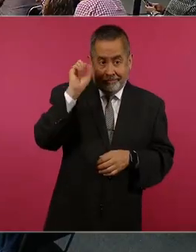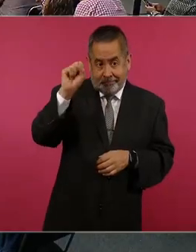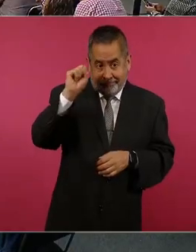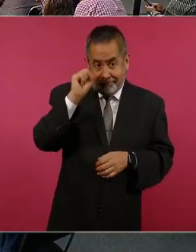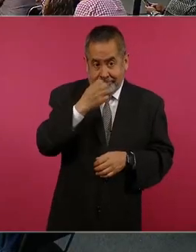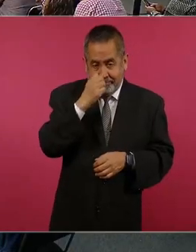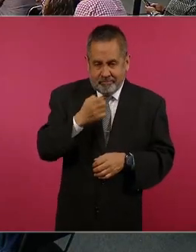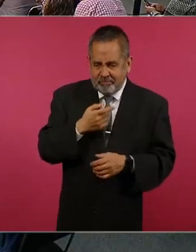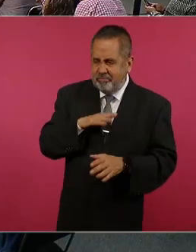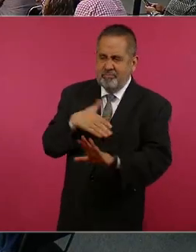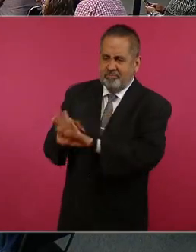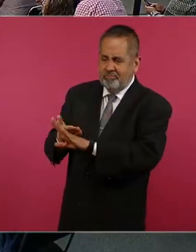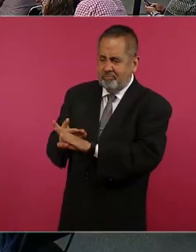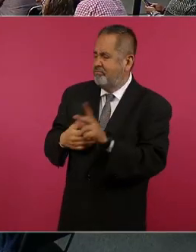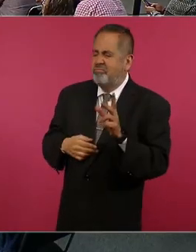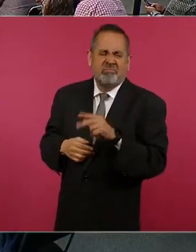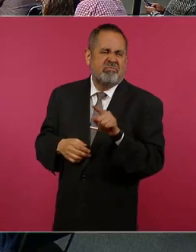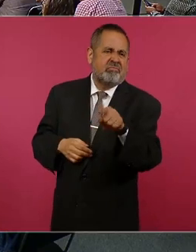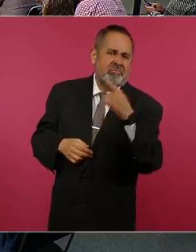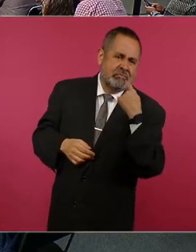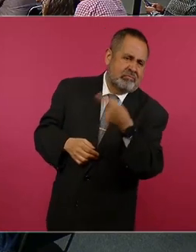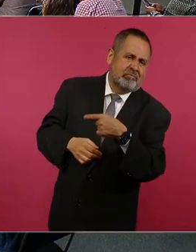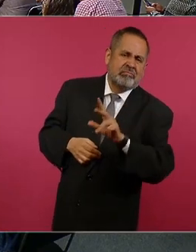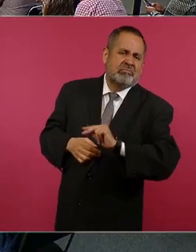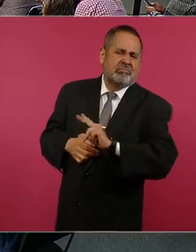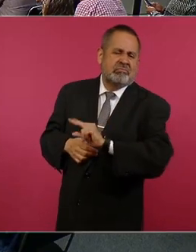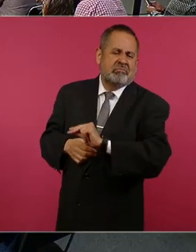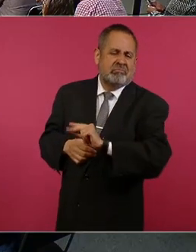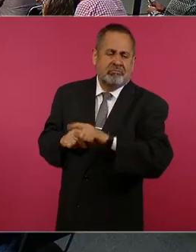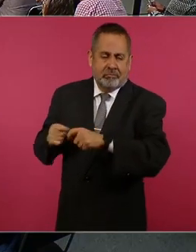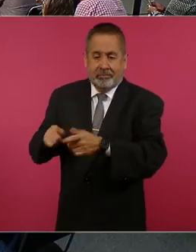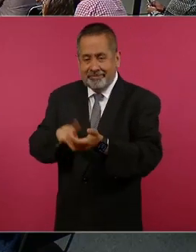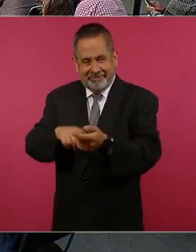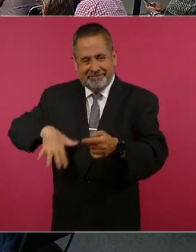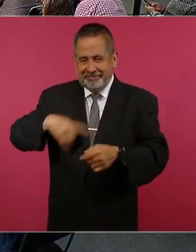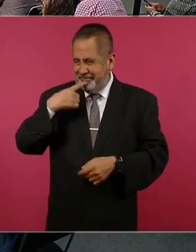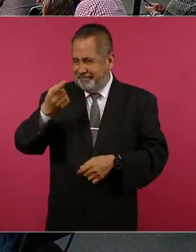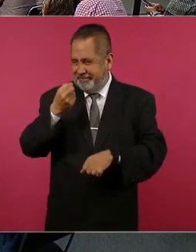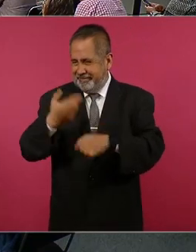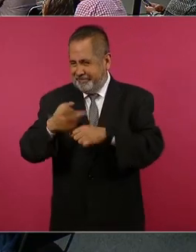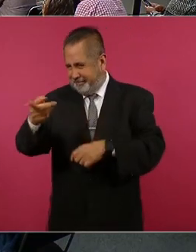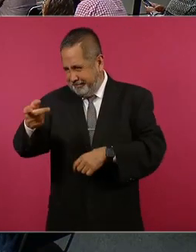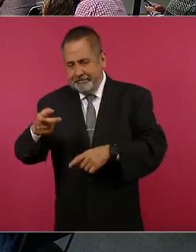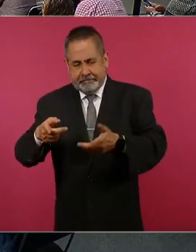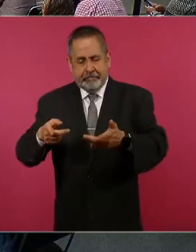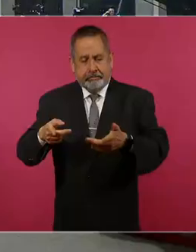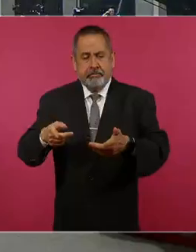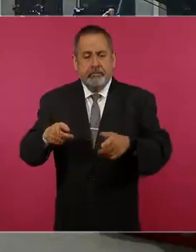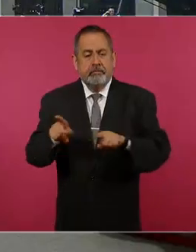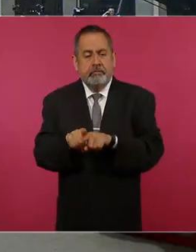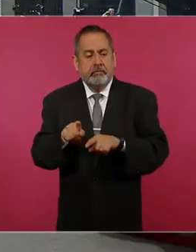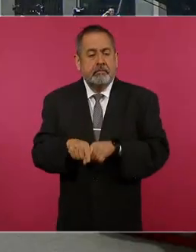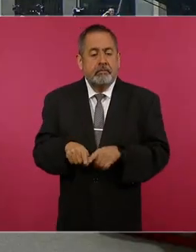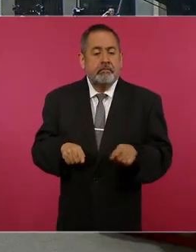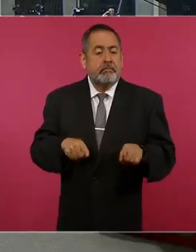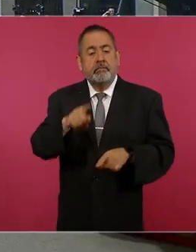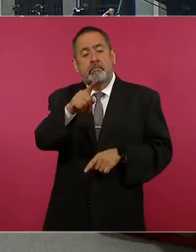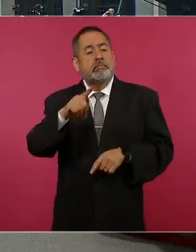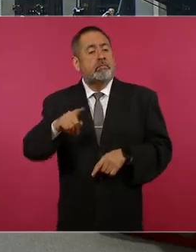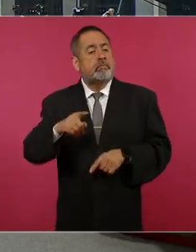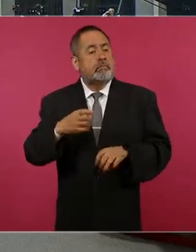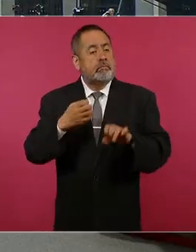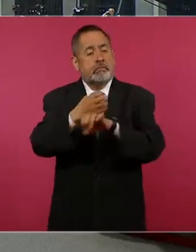la educativa, la misma del Issste, que comentó la secretaria alcalde, y también contra privatizaciones en el Estado,